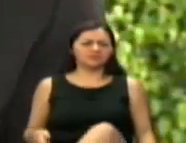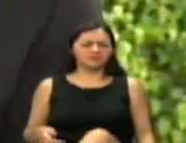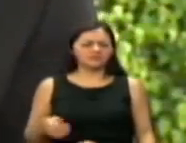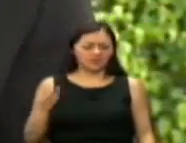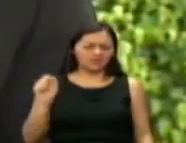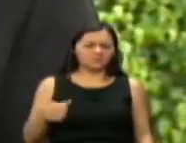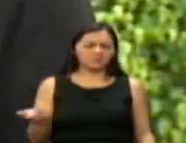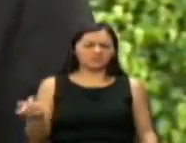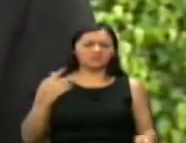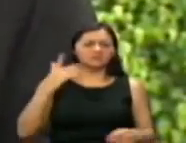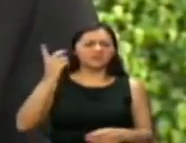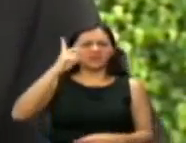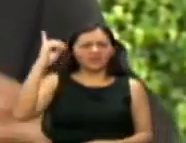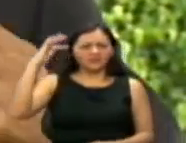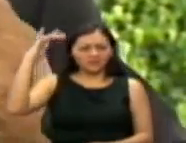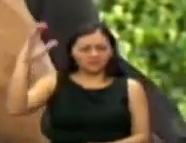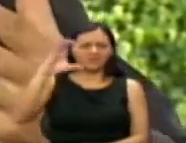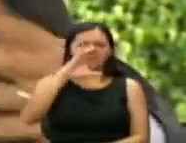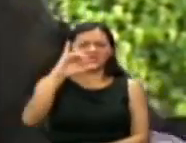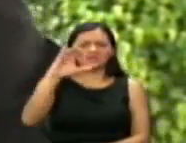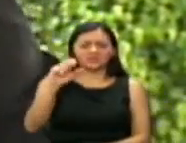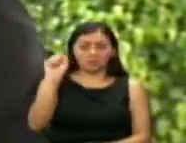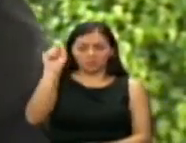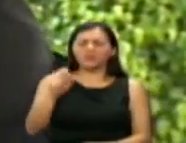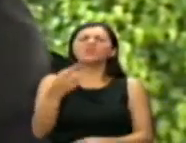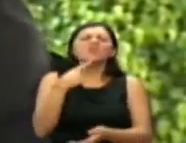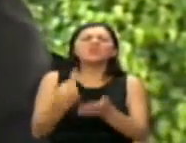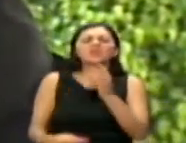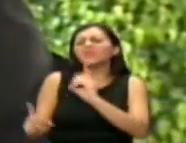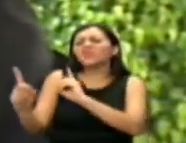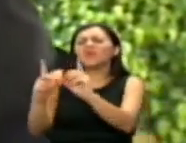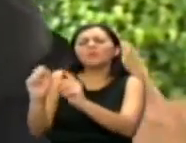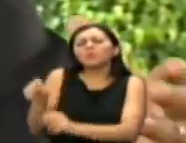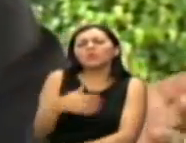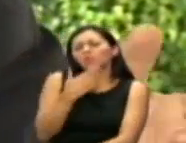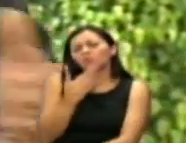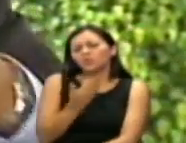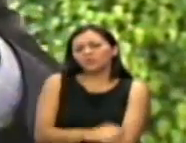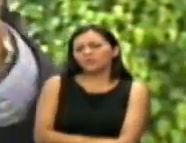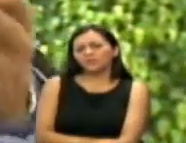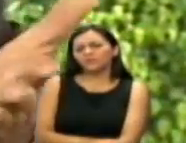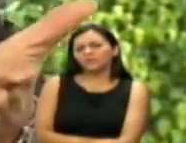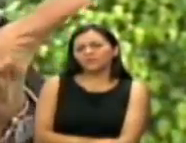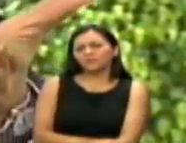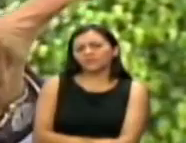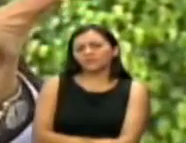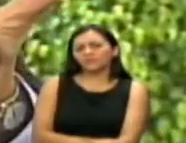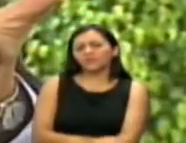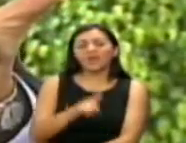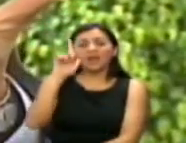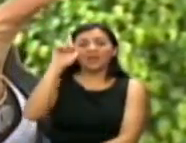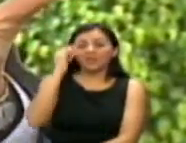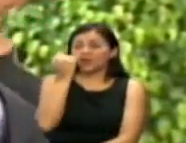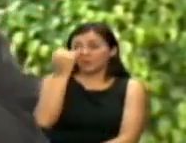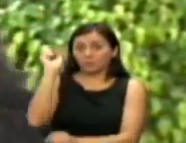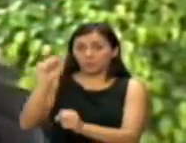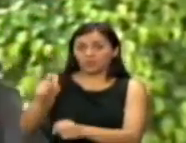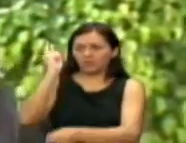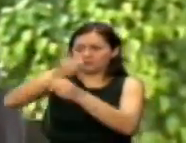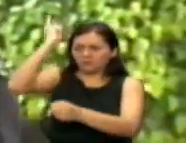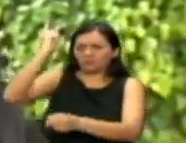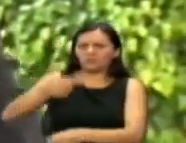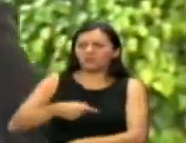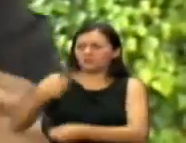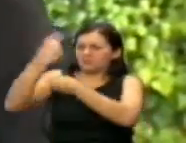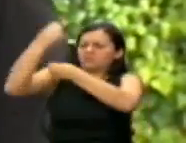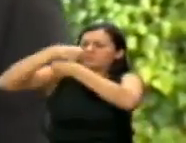por la CIA, etc. ¿Qué hay que dialogar, yo les pregunto, con líderes indígenas que hacen decretos. Ellos son, o sea,